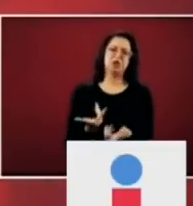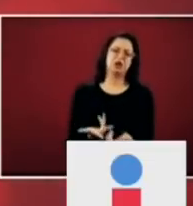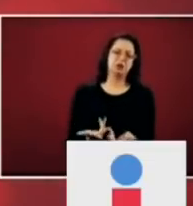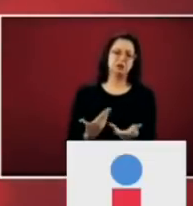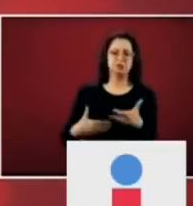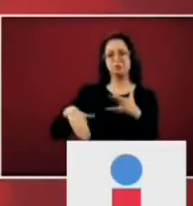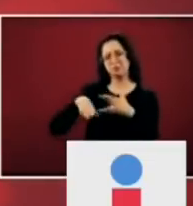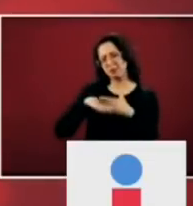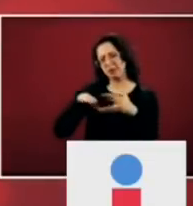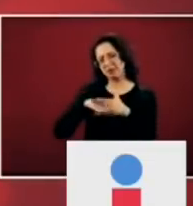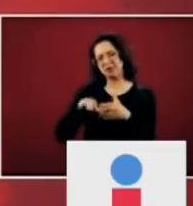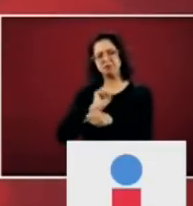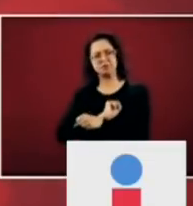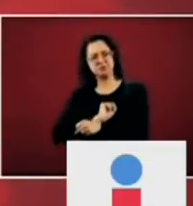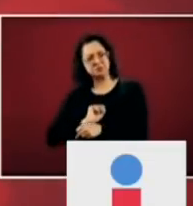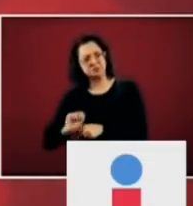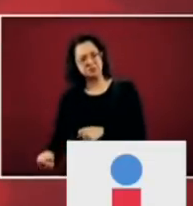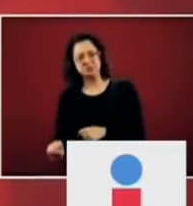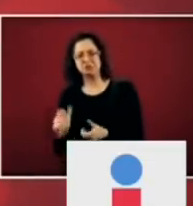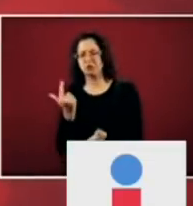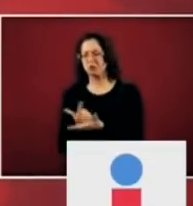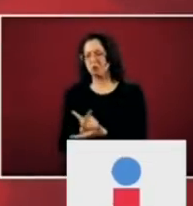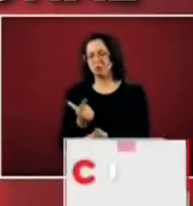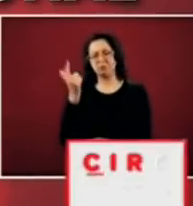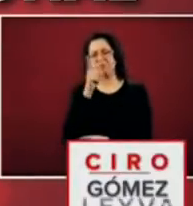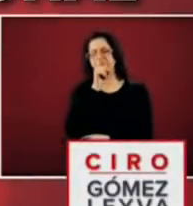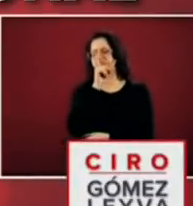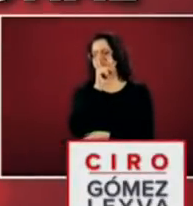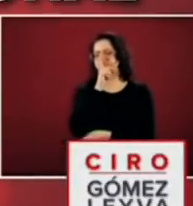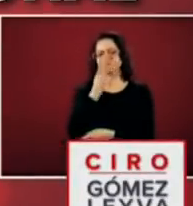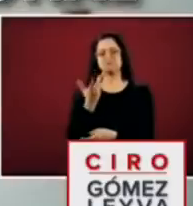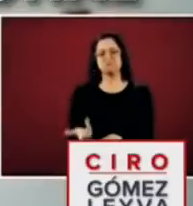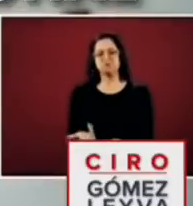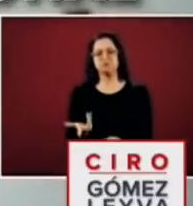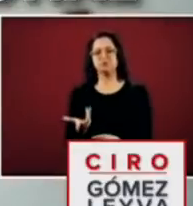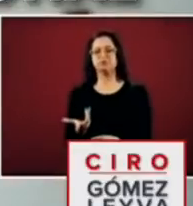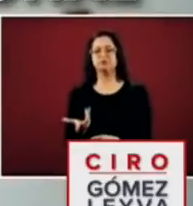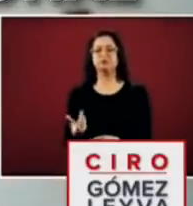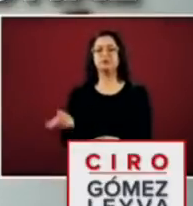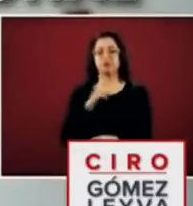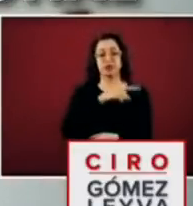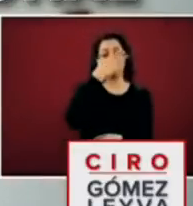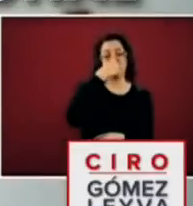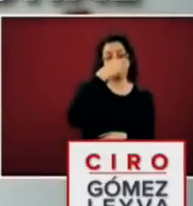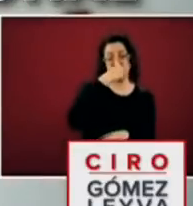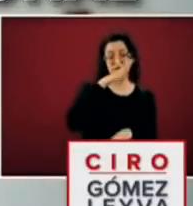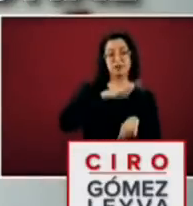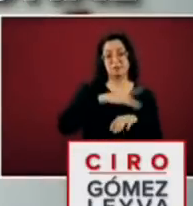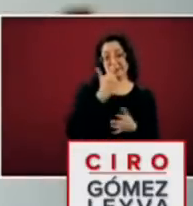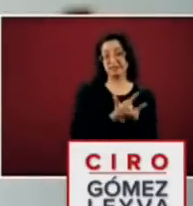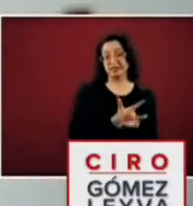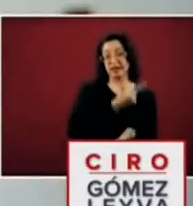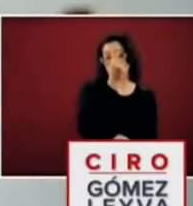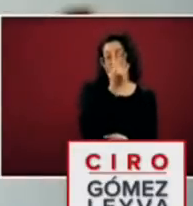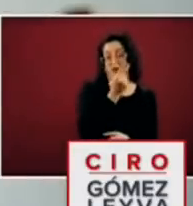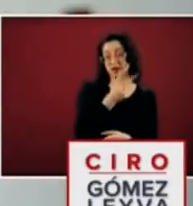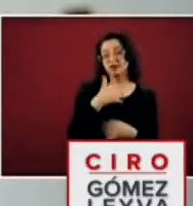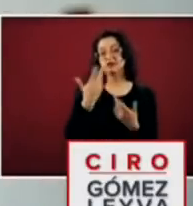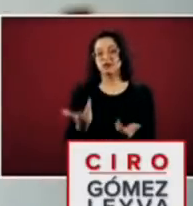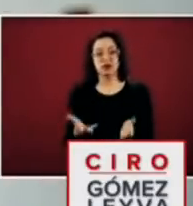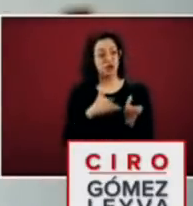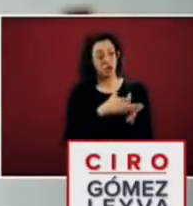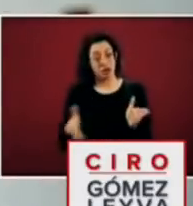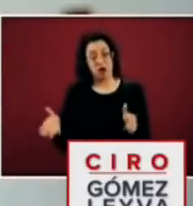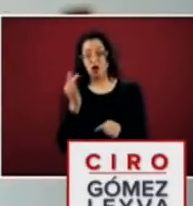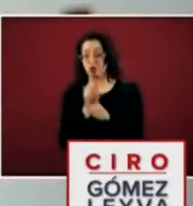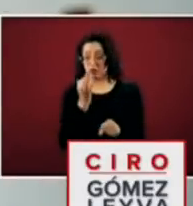baja gravedad es más leve que la influenza estacional seguimos en la temporada de